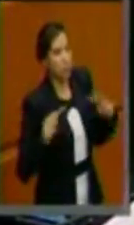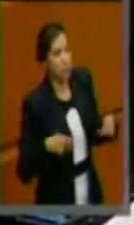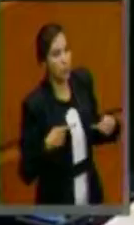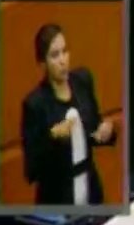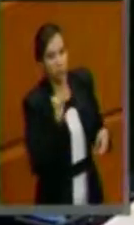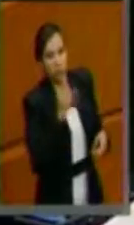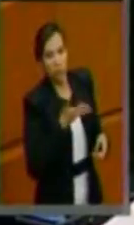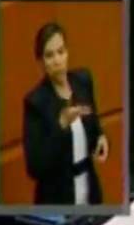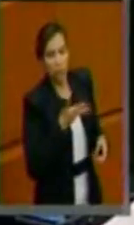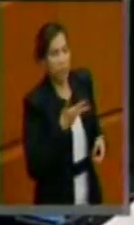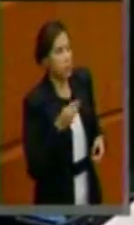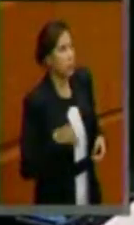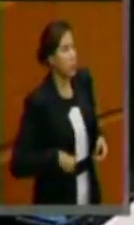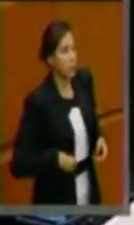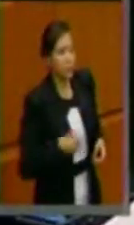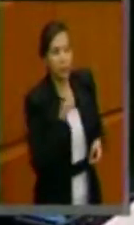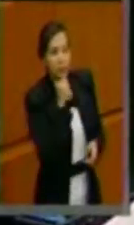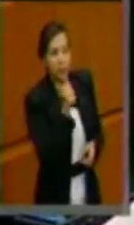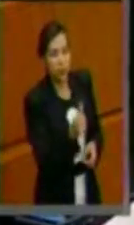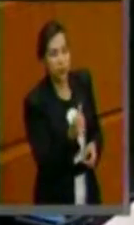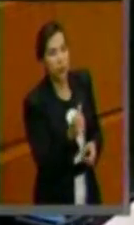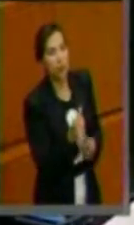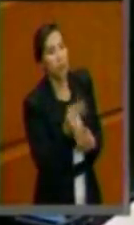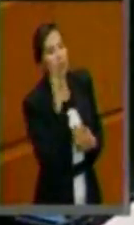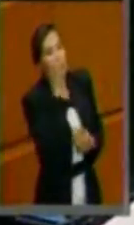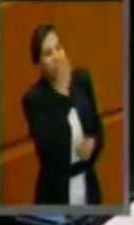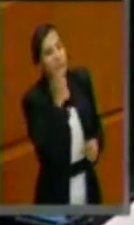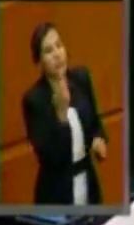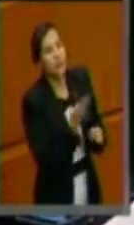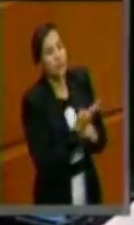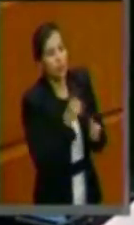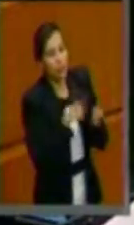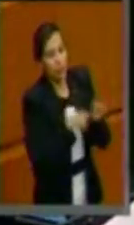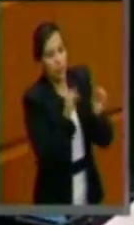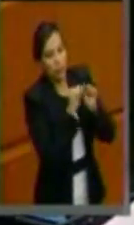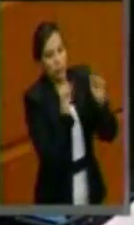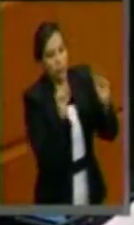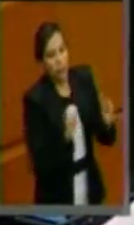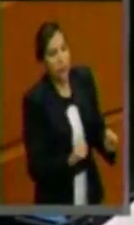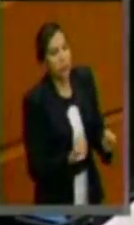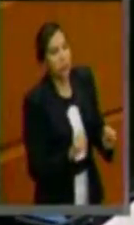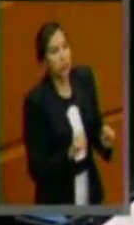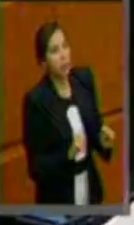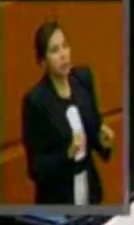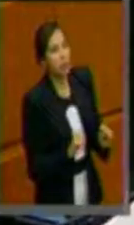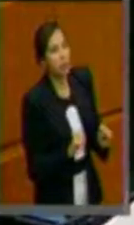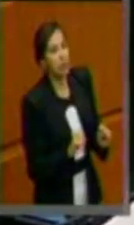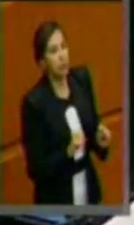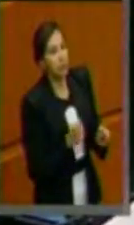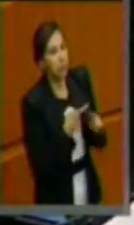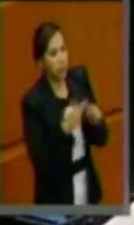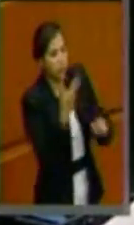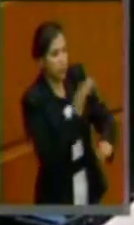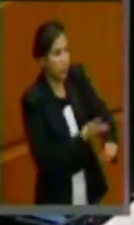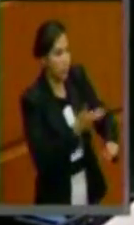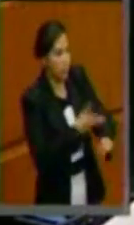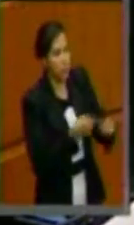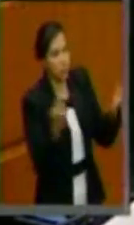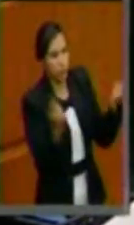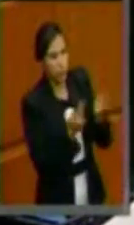no amerita. Y revisar también el sistema de prisión preventiva es